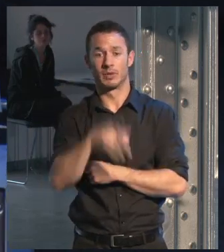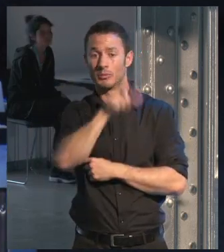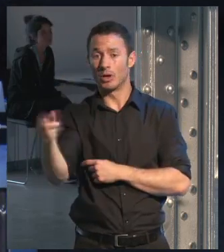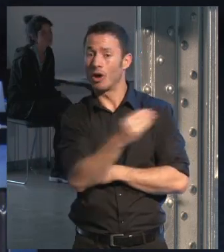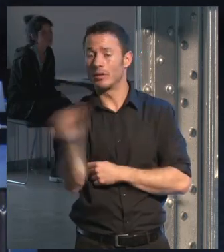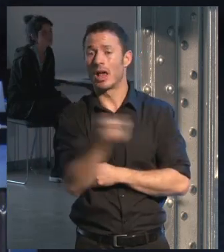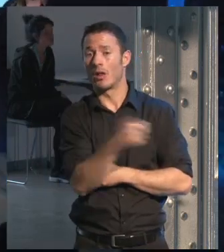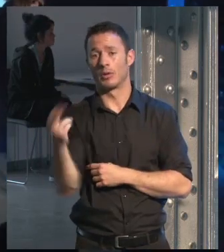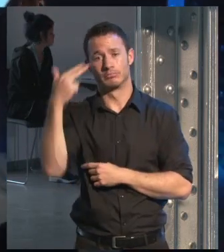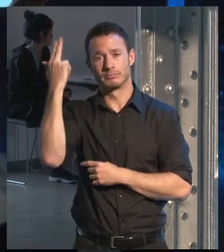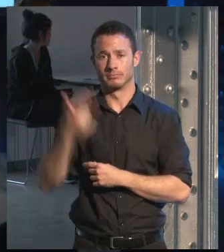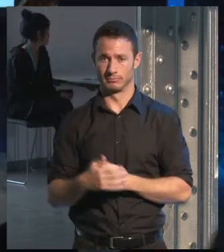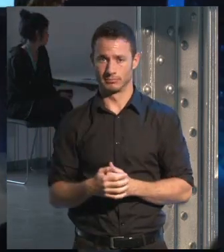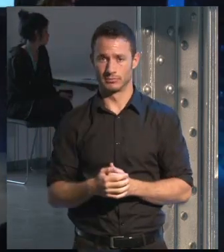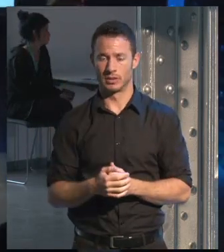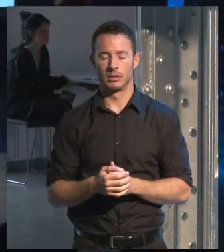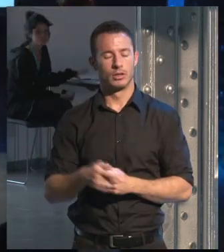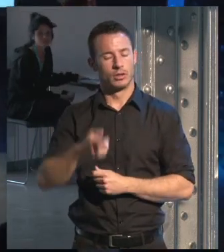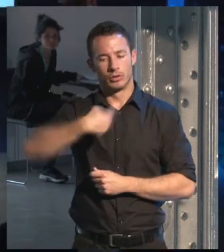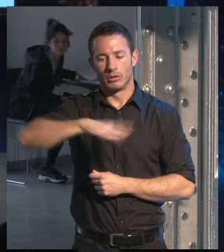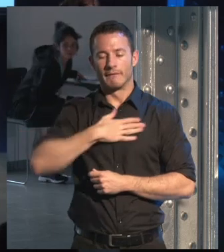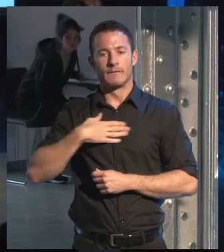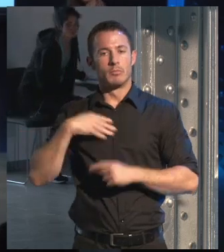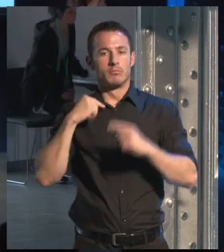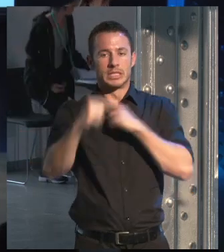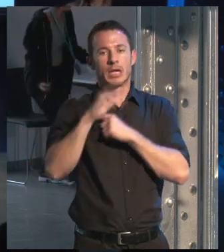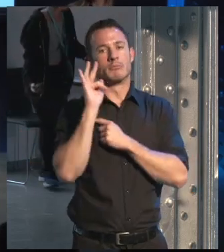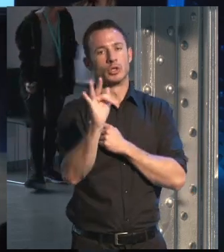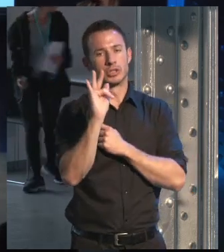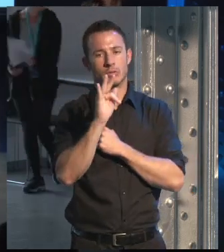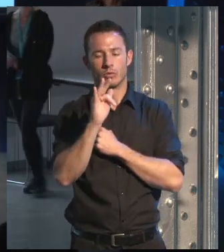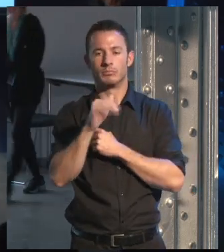suicidio. El mensaje queríamos que fuera muy positivo, muy motivador,